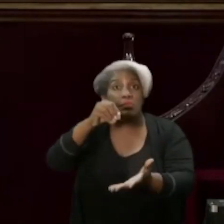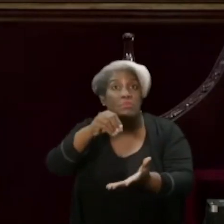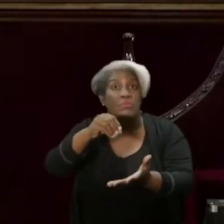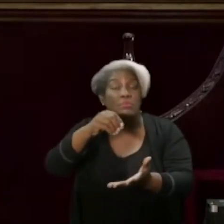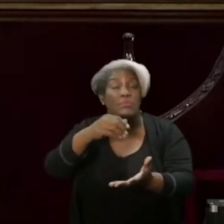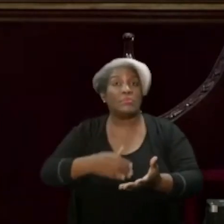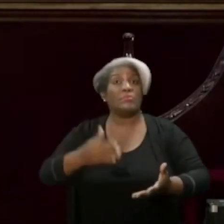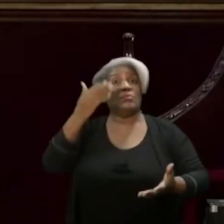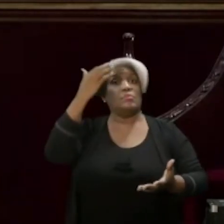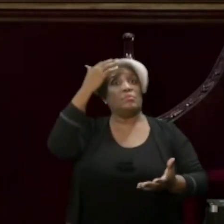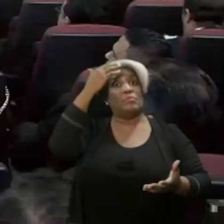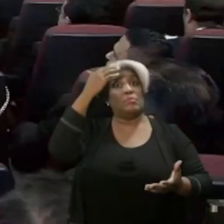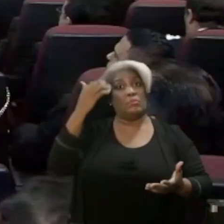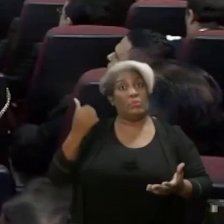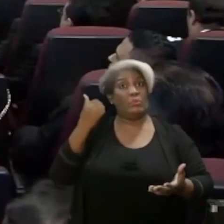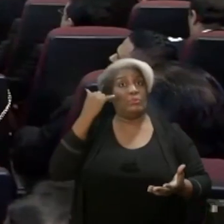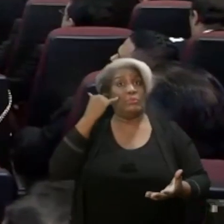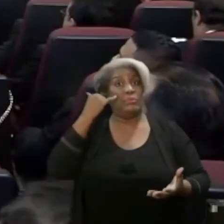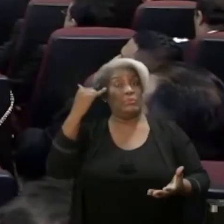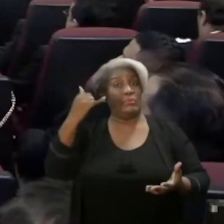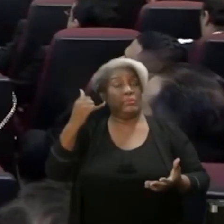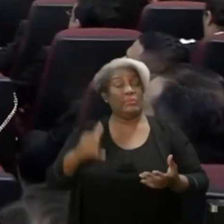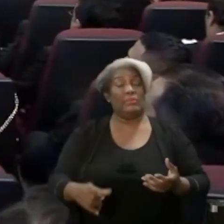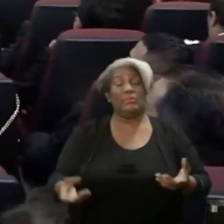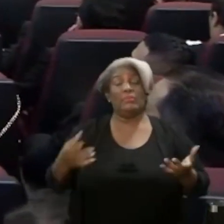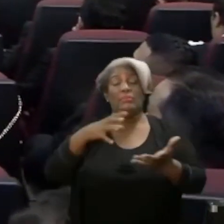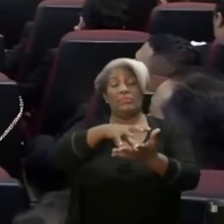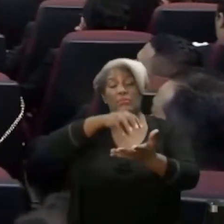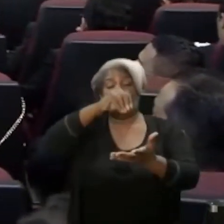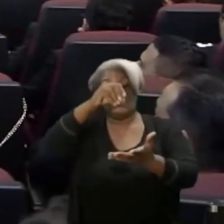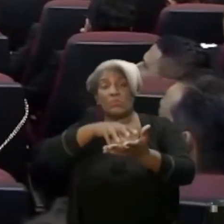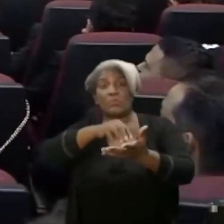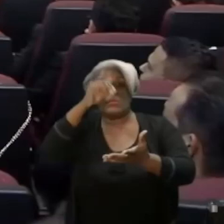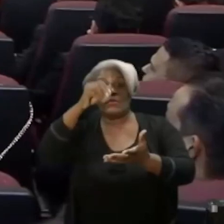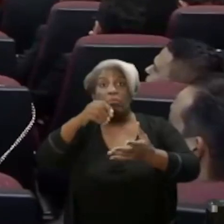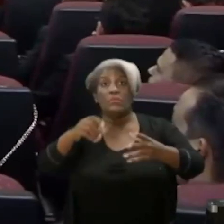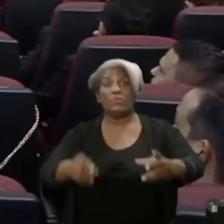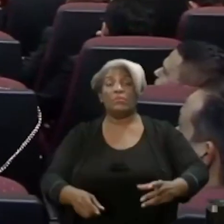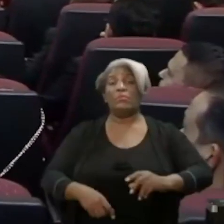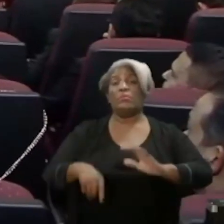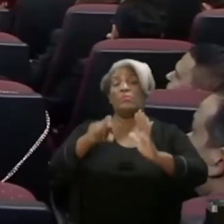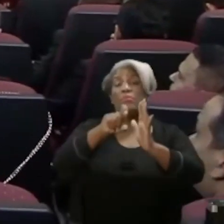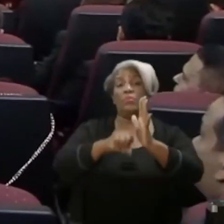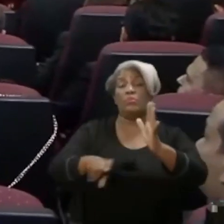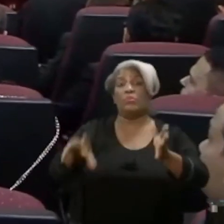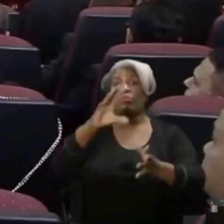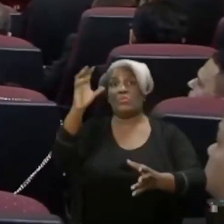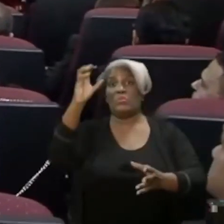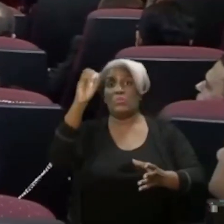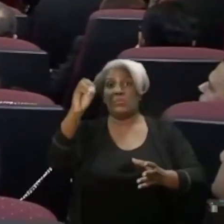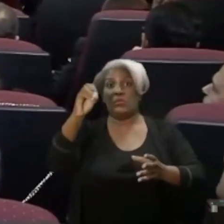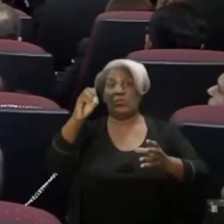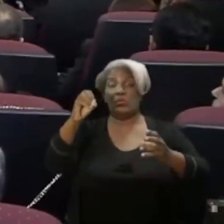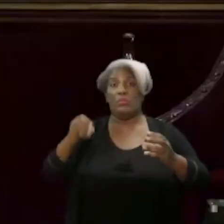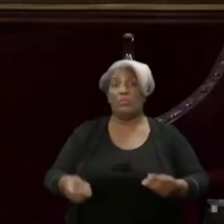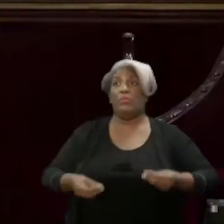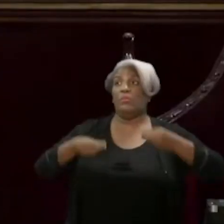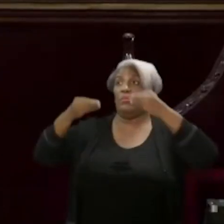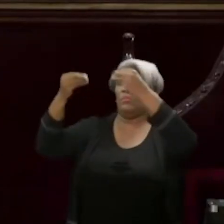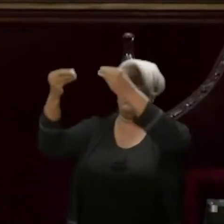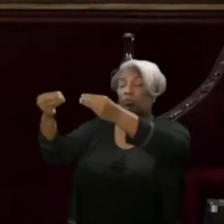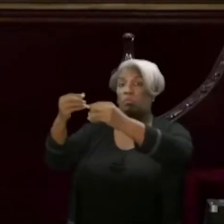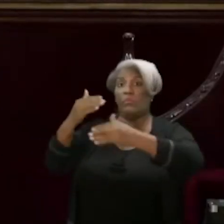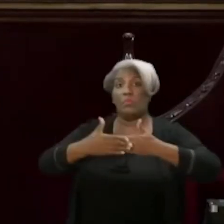la fuerte desgravación a tasa cero que se aplicaría a las importaciones de arroz a partir del 2025